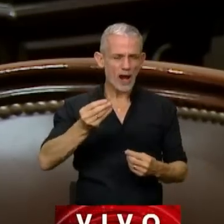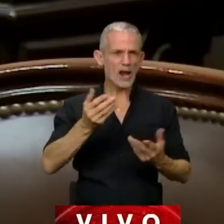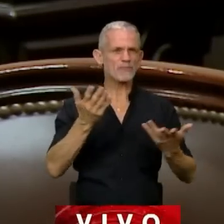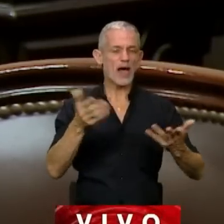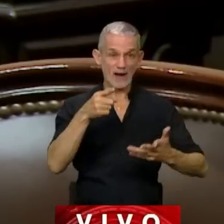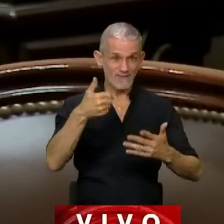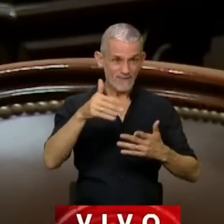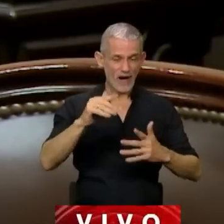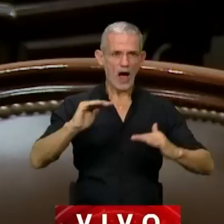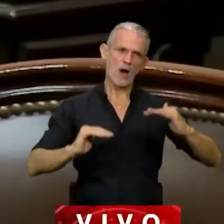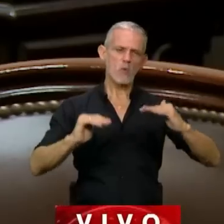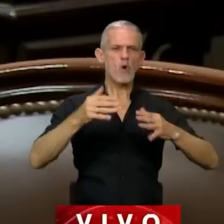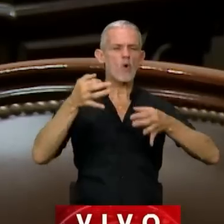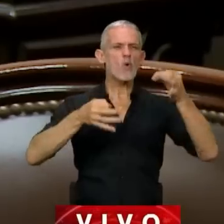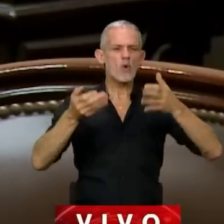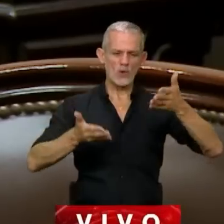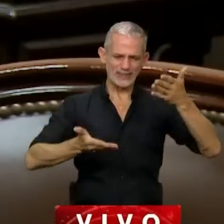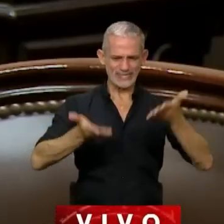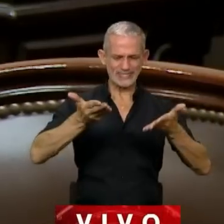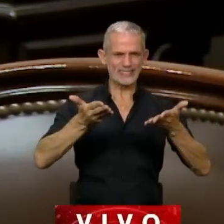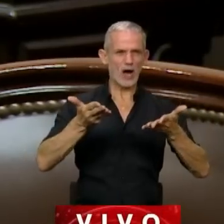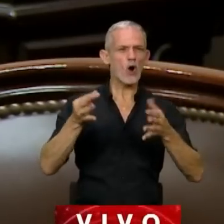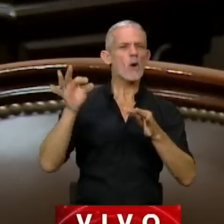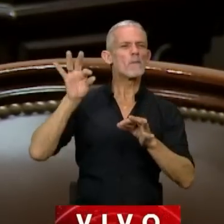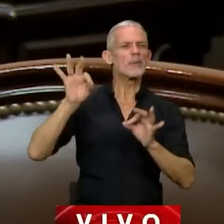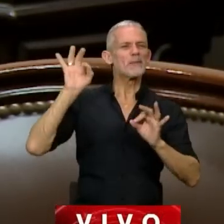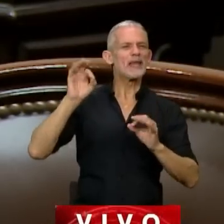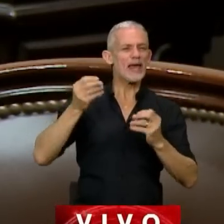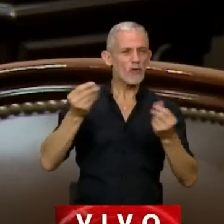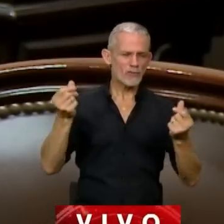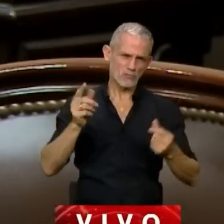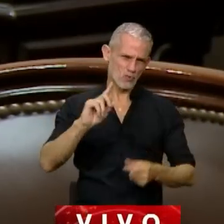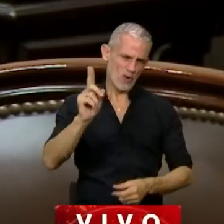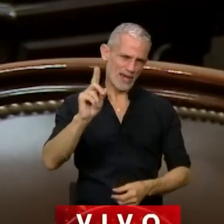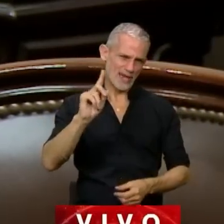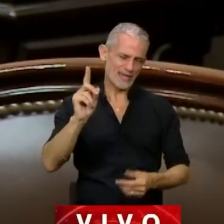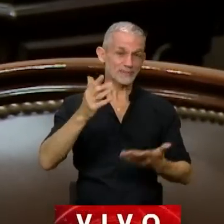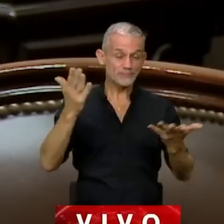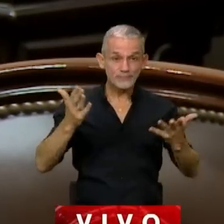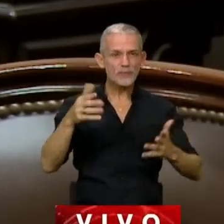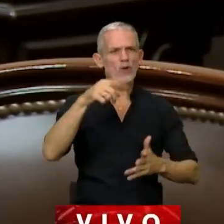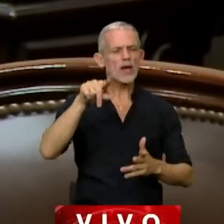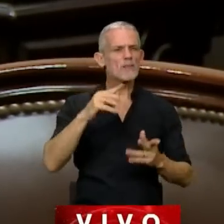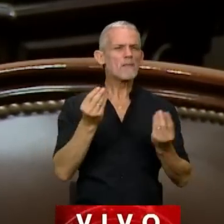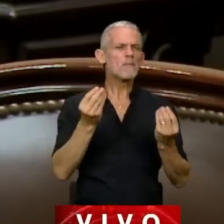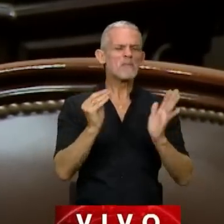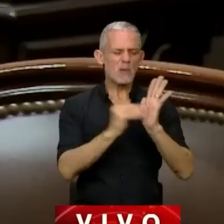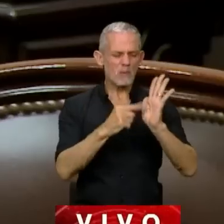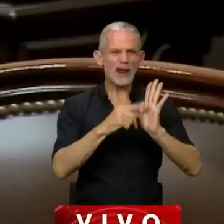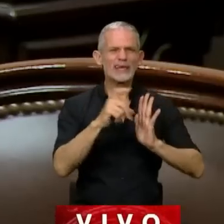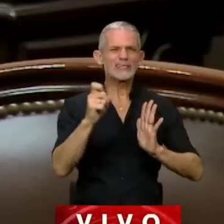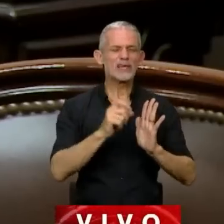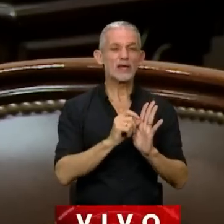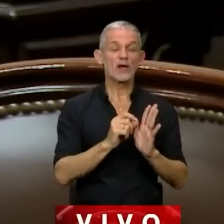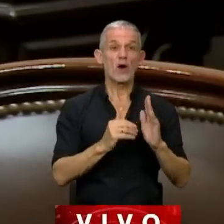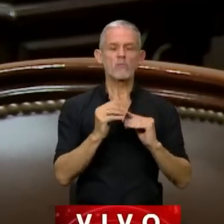de hacer justicia o de terminar con un privilegio. Lo que han querido construir es un